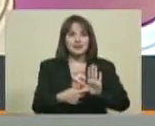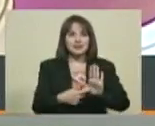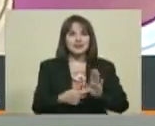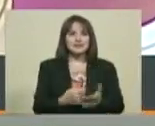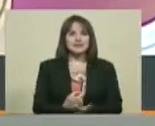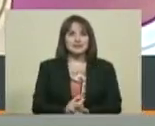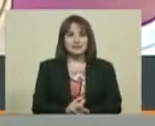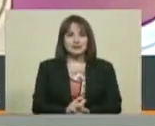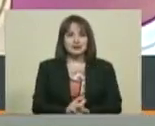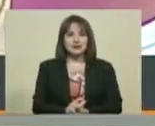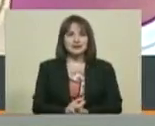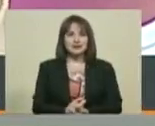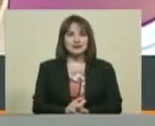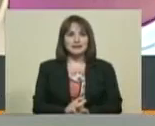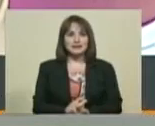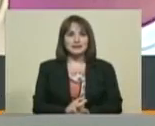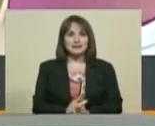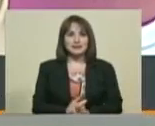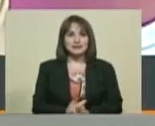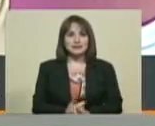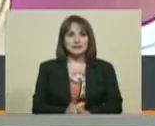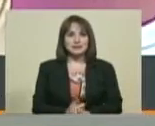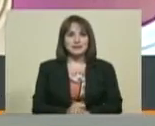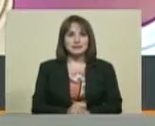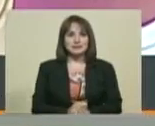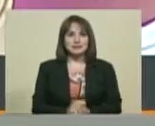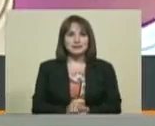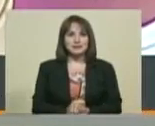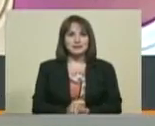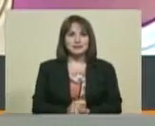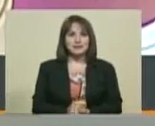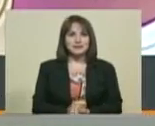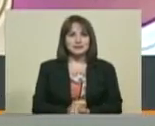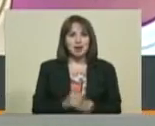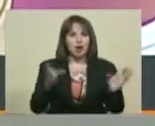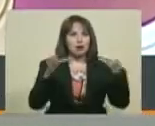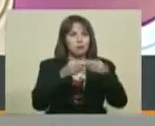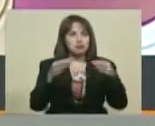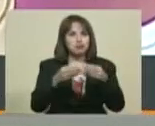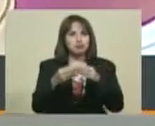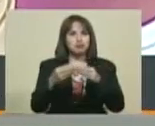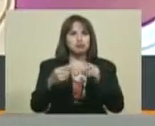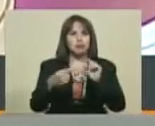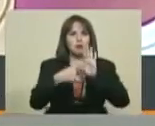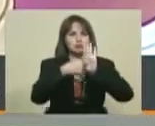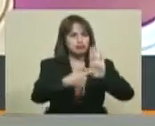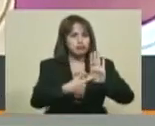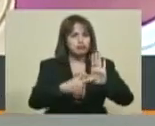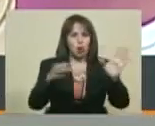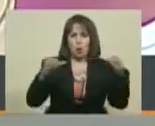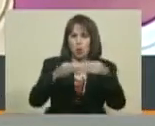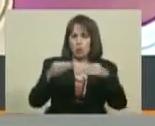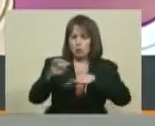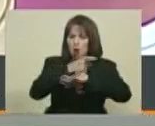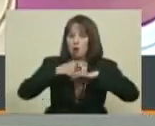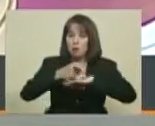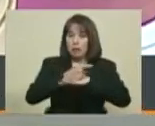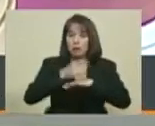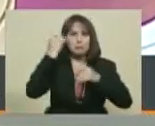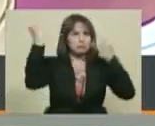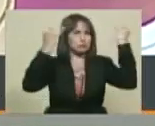político con el gran polo patriótico y surgieron ideas maravillosas, de verdad maravillosas, se lo